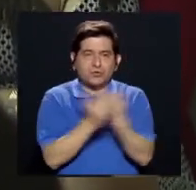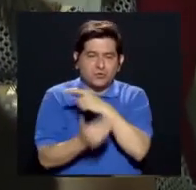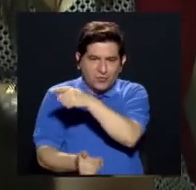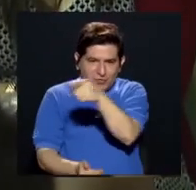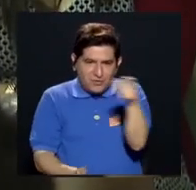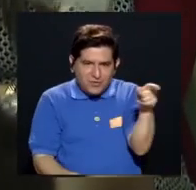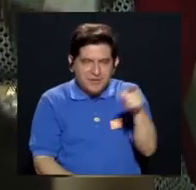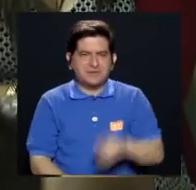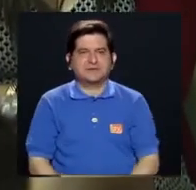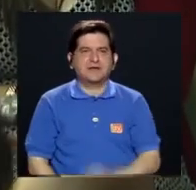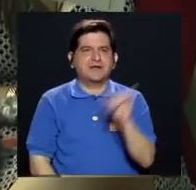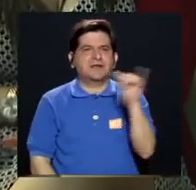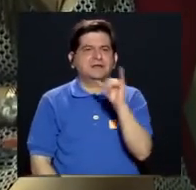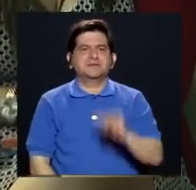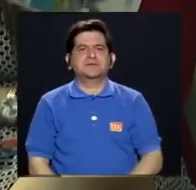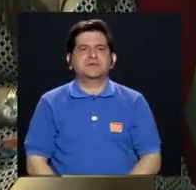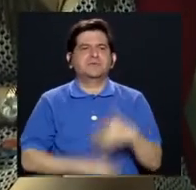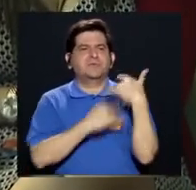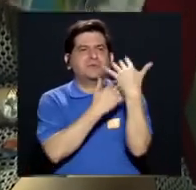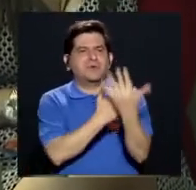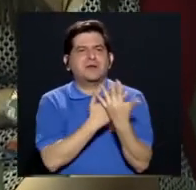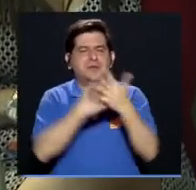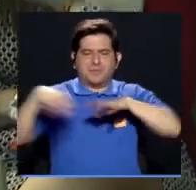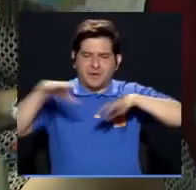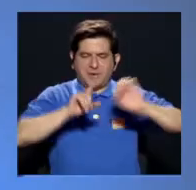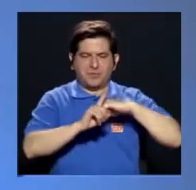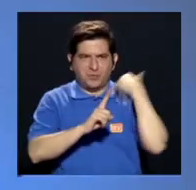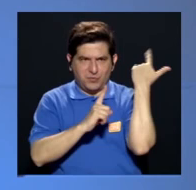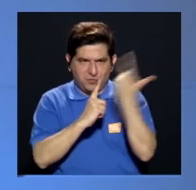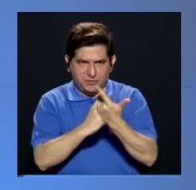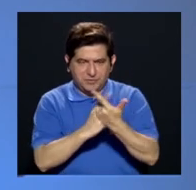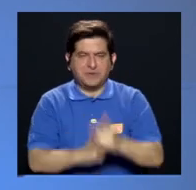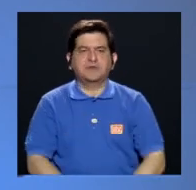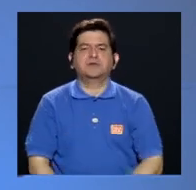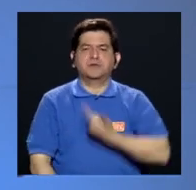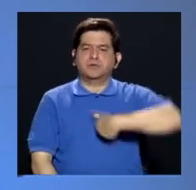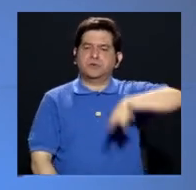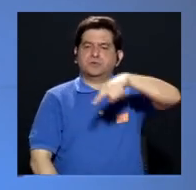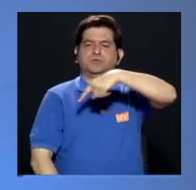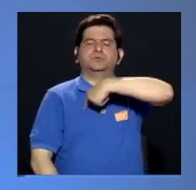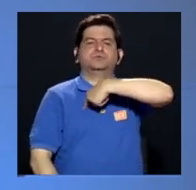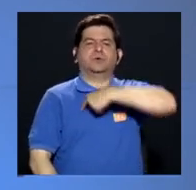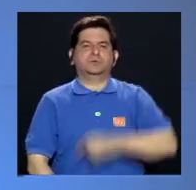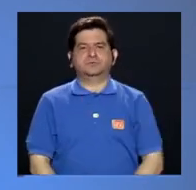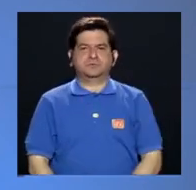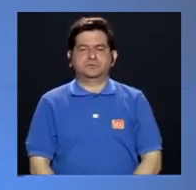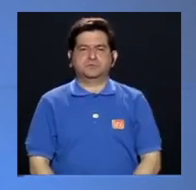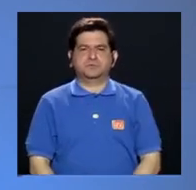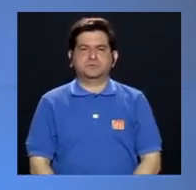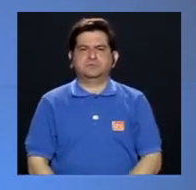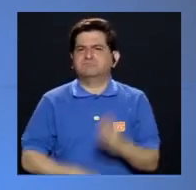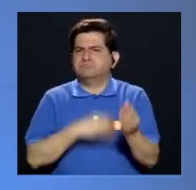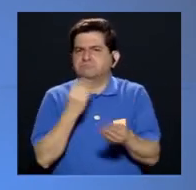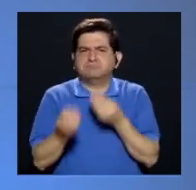ellas como esperanza para la movilidad social, hemos llevado a cabo